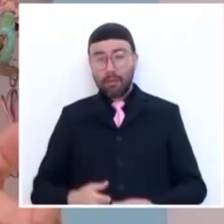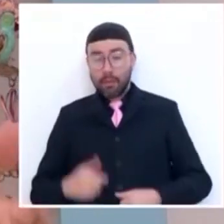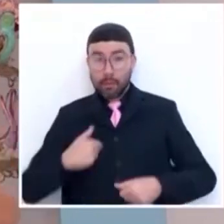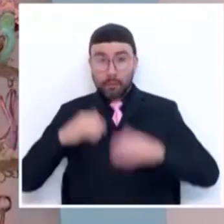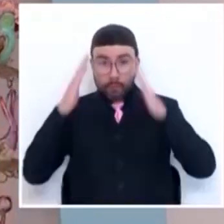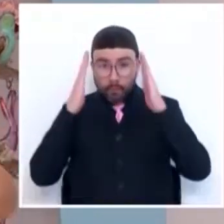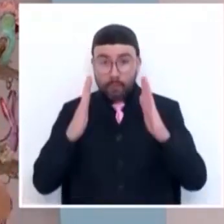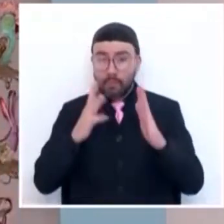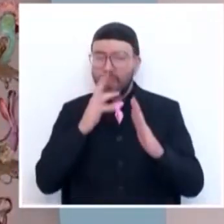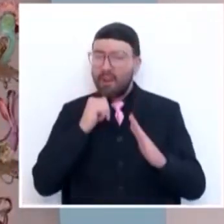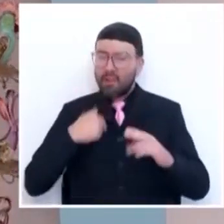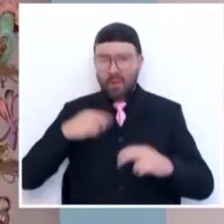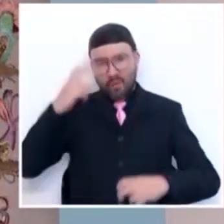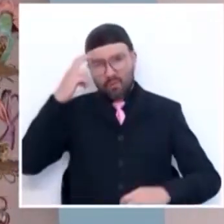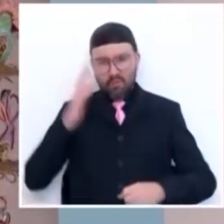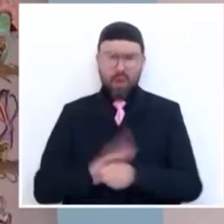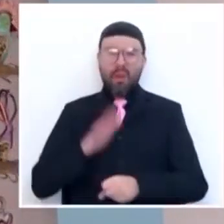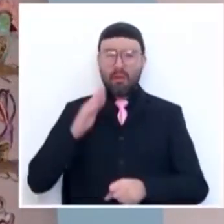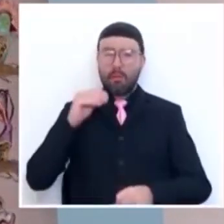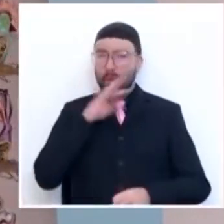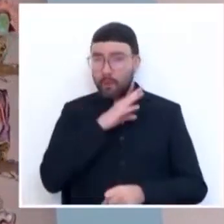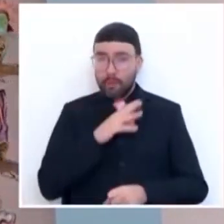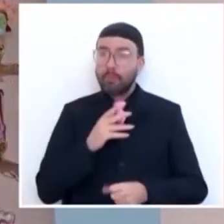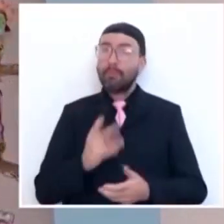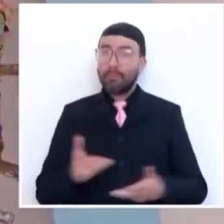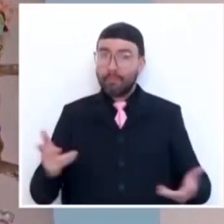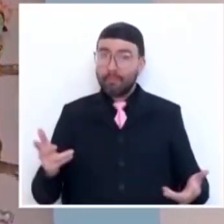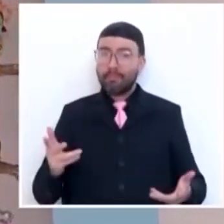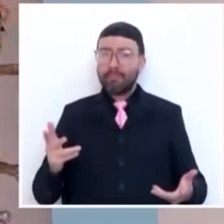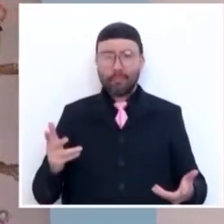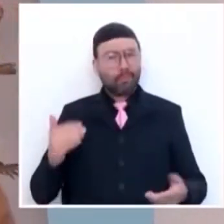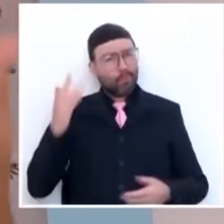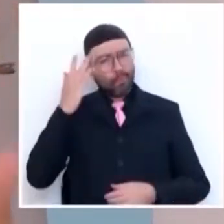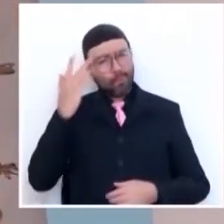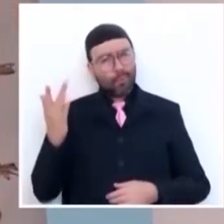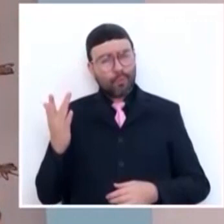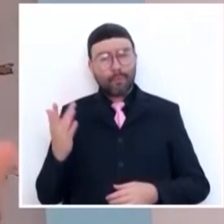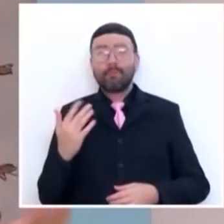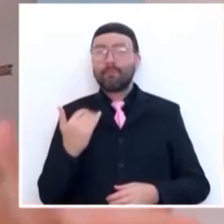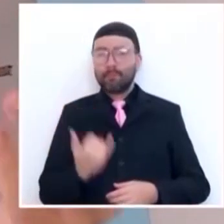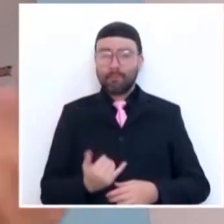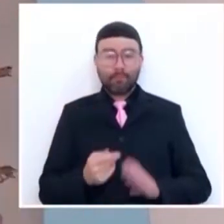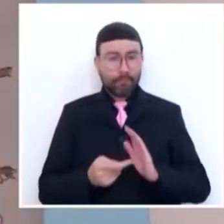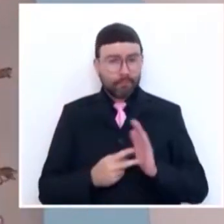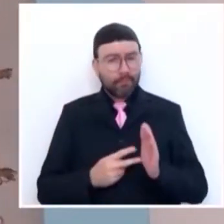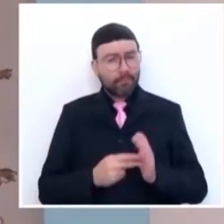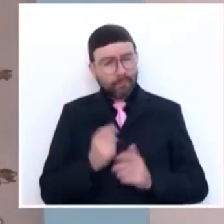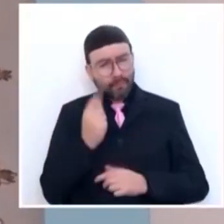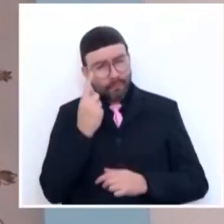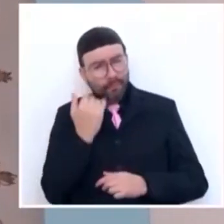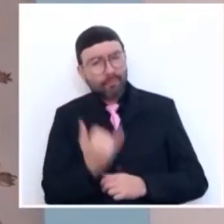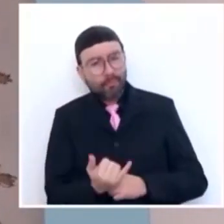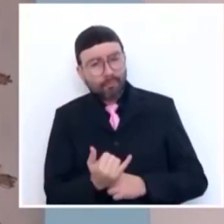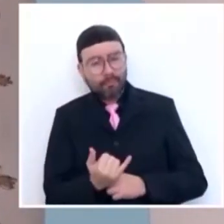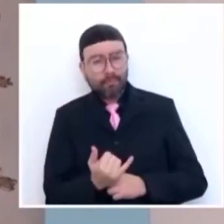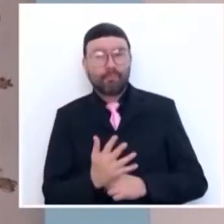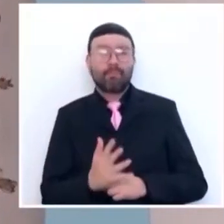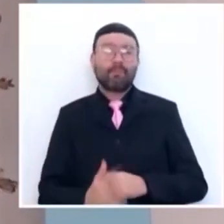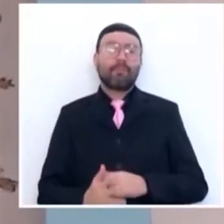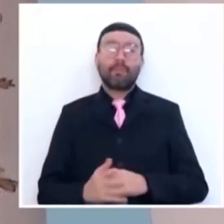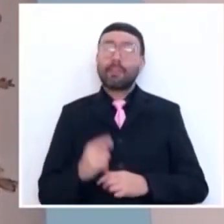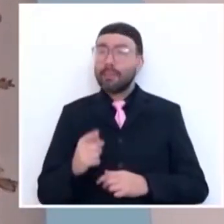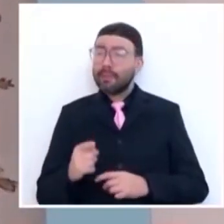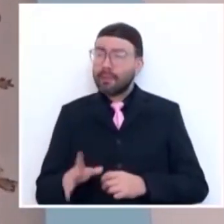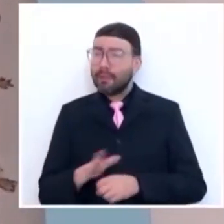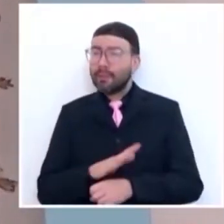concentro, vuelvo reactivo, grosero y demás. Eso es lo que uno a grosso modo entiende y dice a su